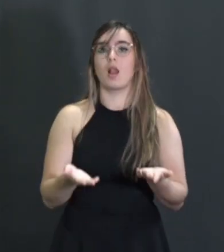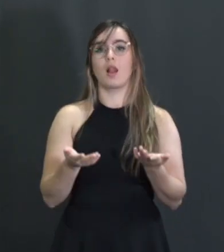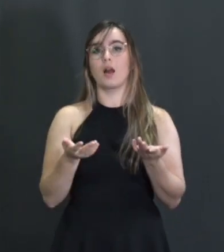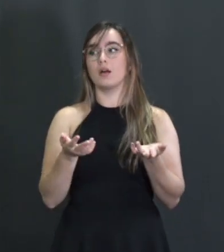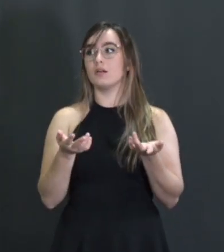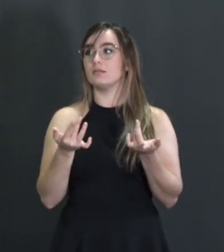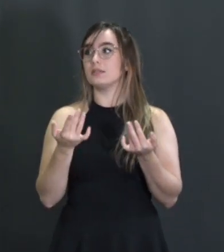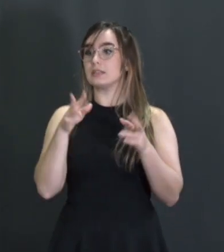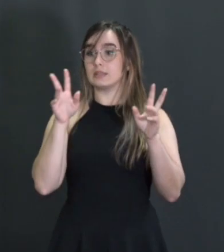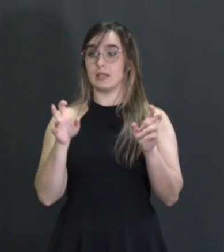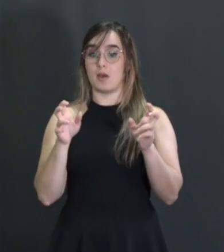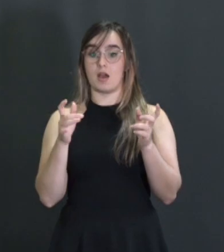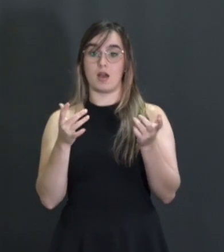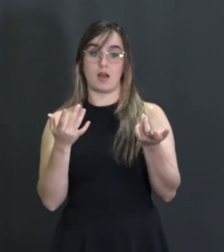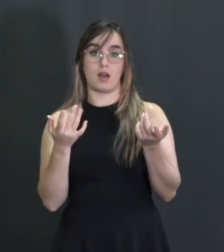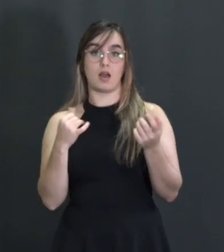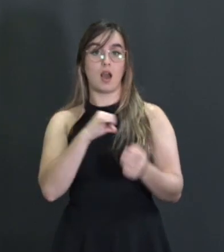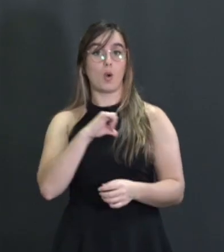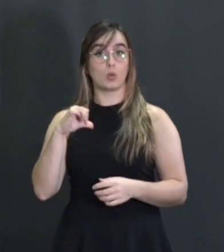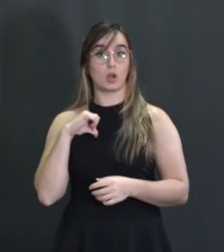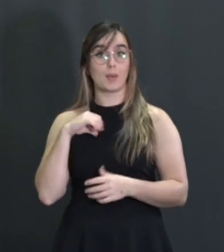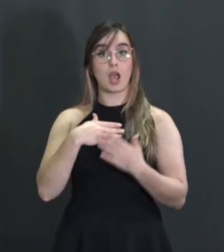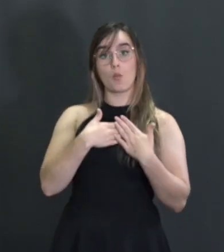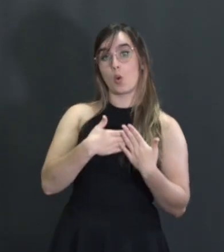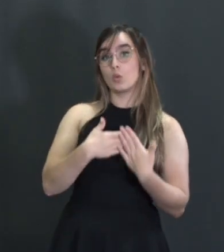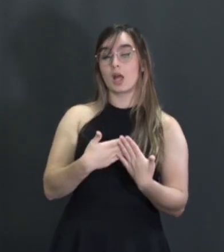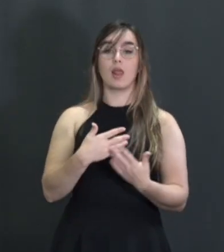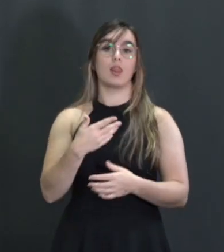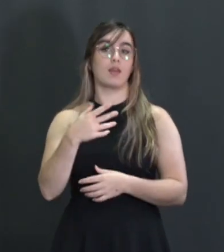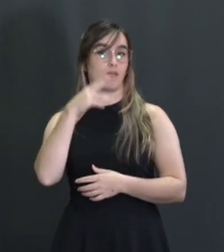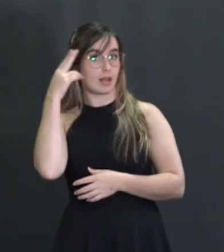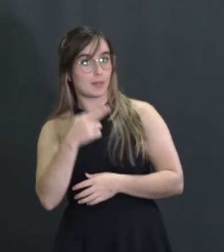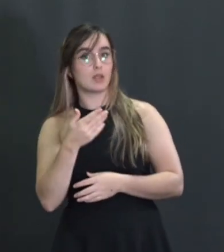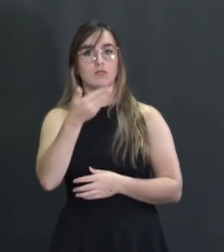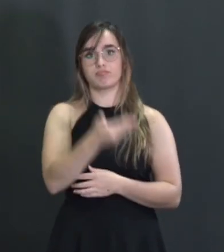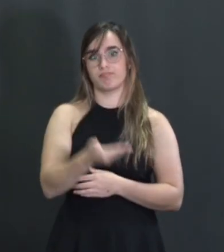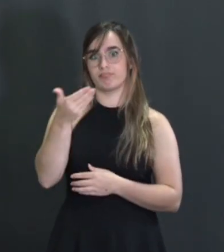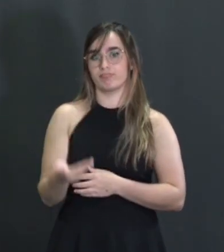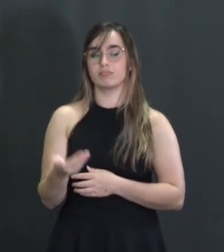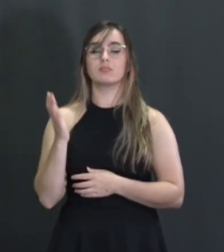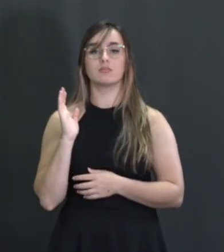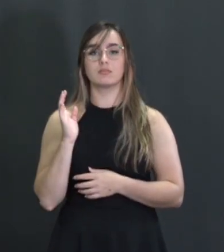de la autonomía de la voluntad y del respeto y